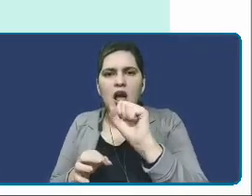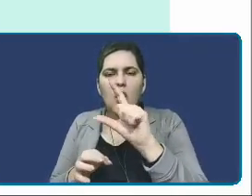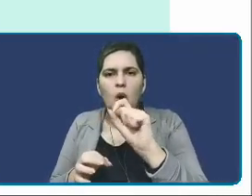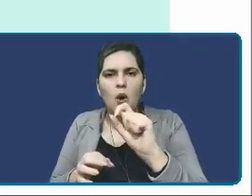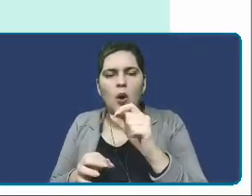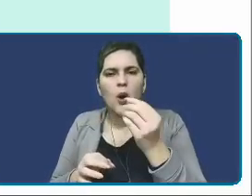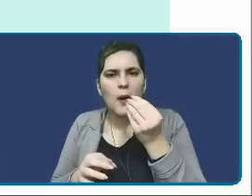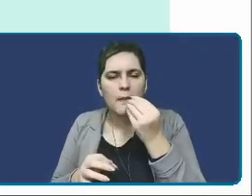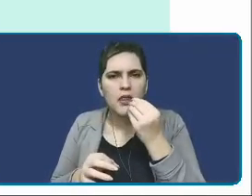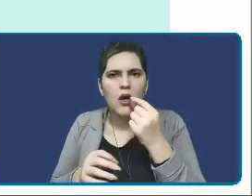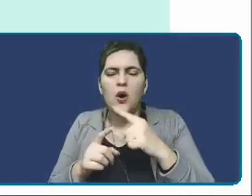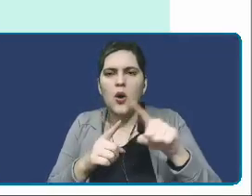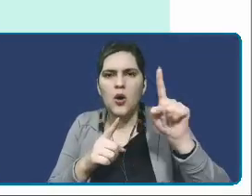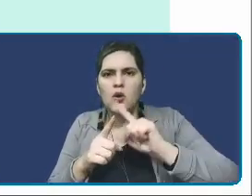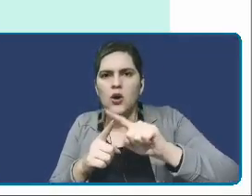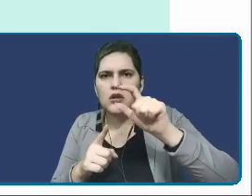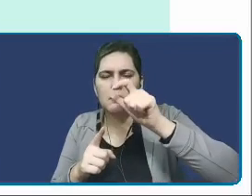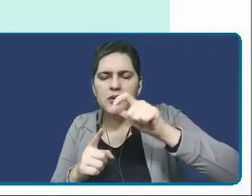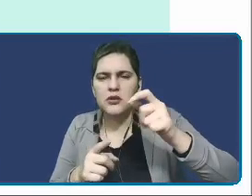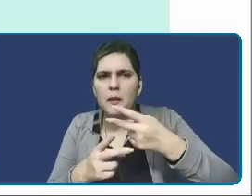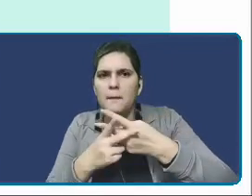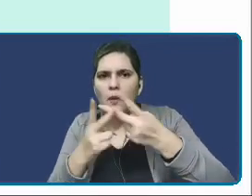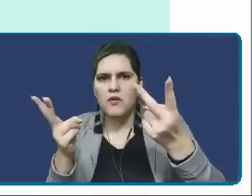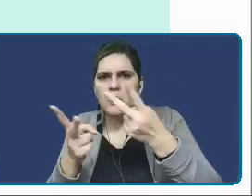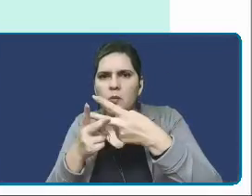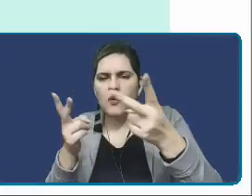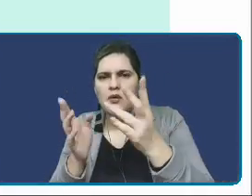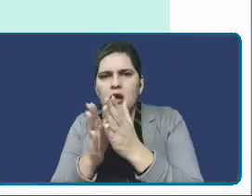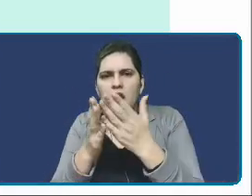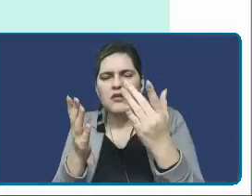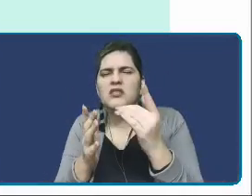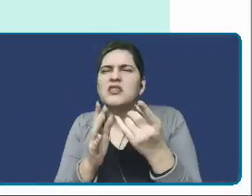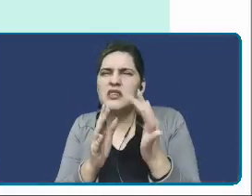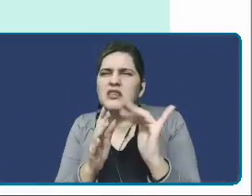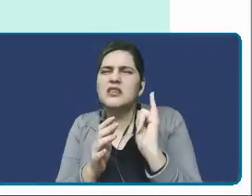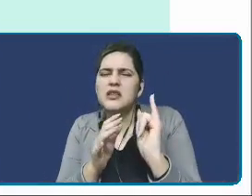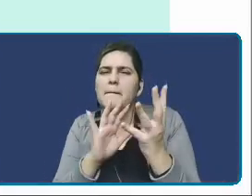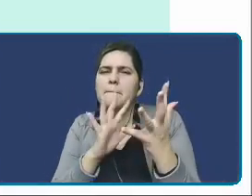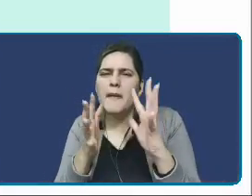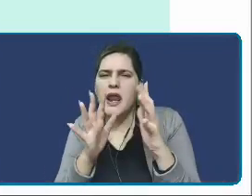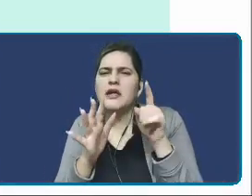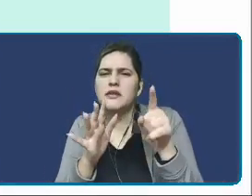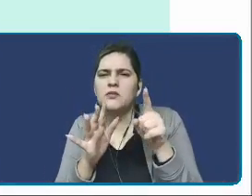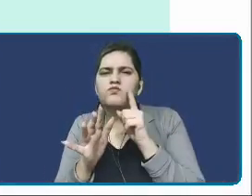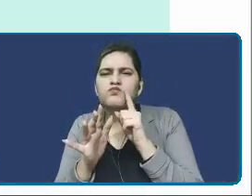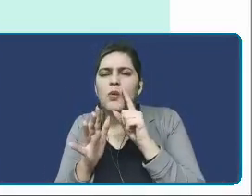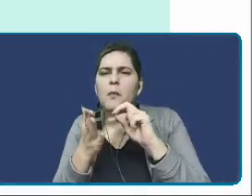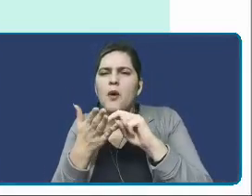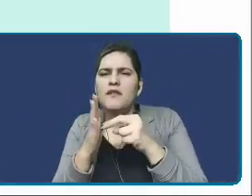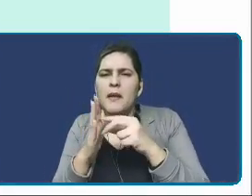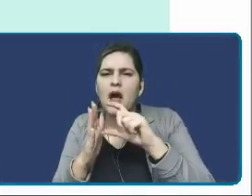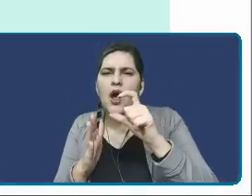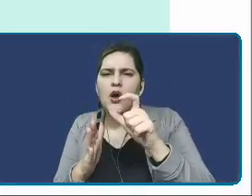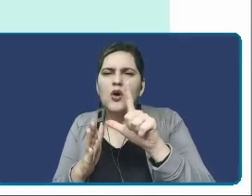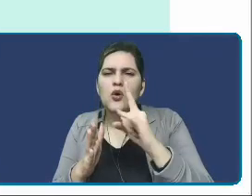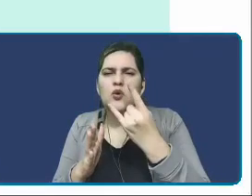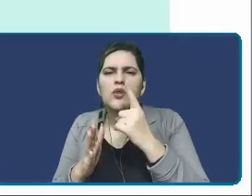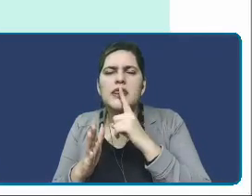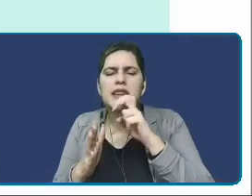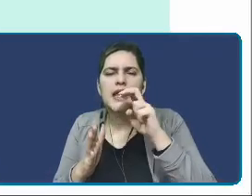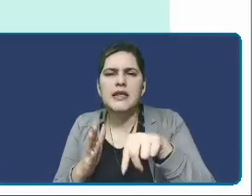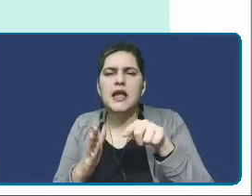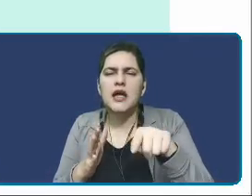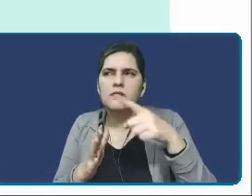empezaron a publicar alguna evidencia de que sí parece que había problemas con el gluten. Y de ahí partió todos estos estilos de